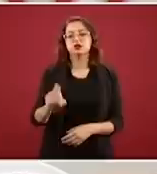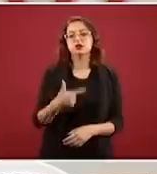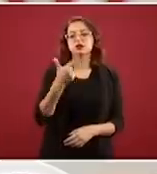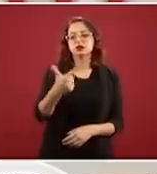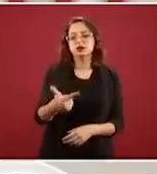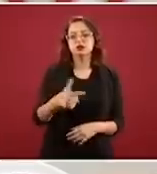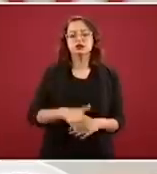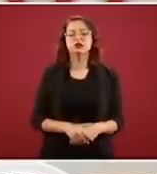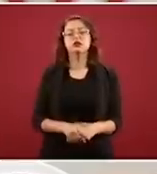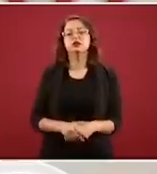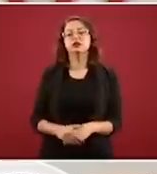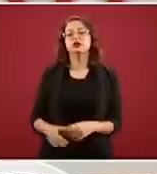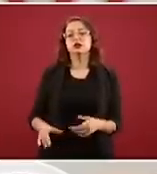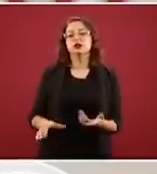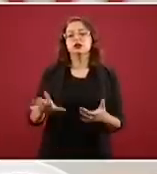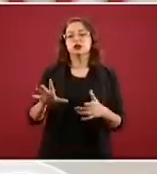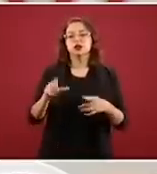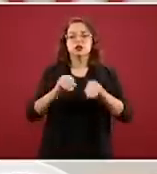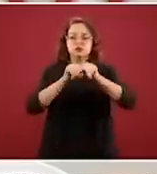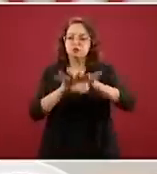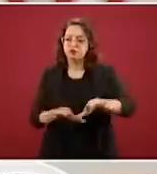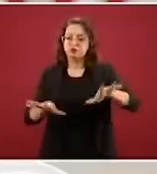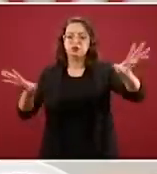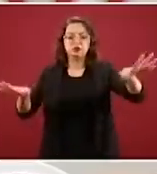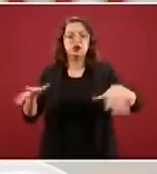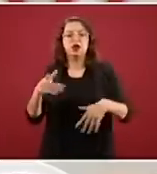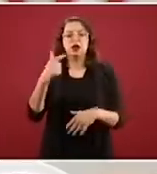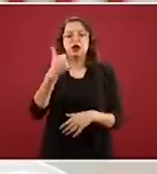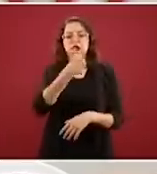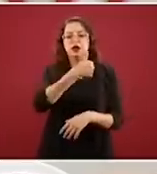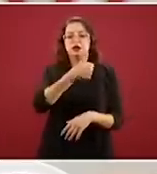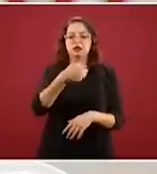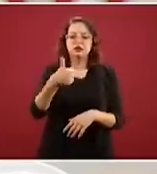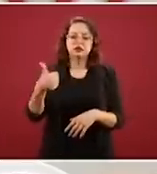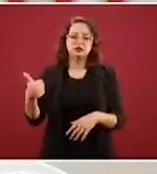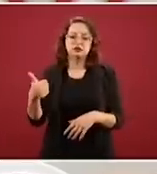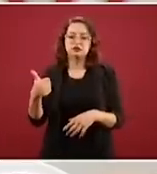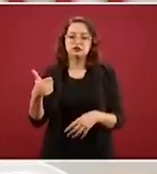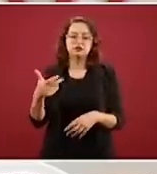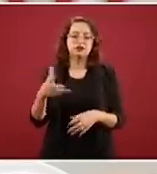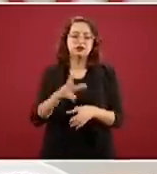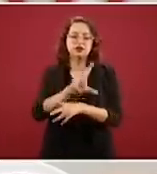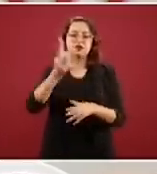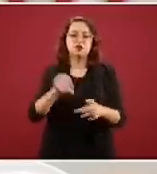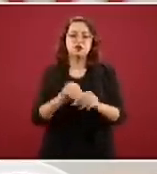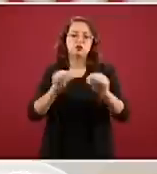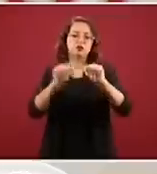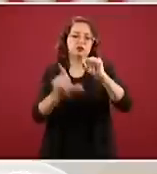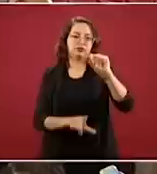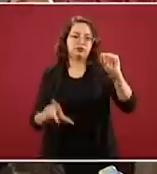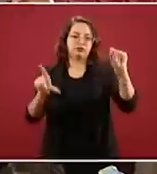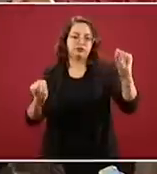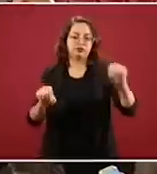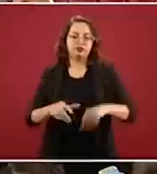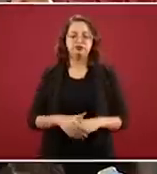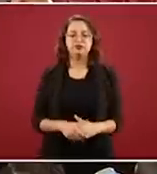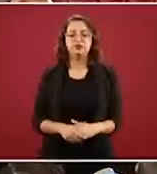74.437 elementos desplegados en cada una en la totalidad de la República